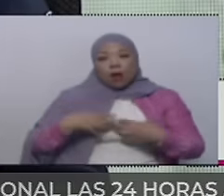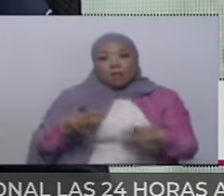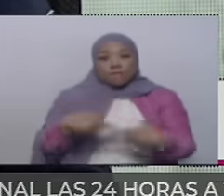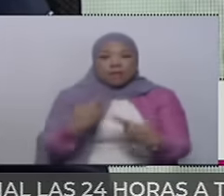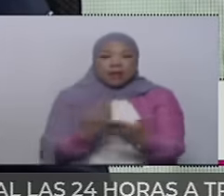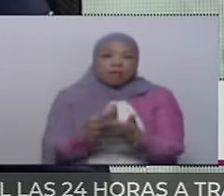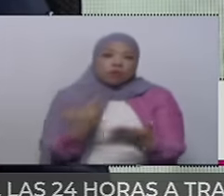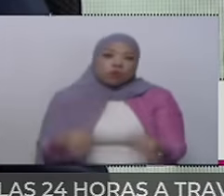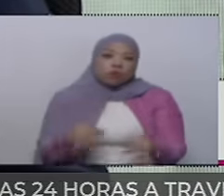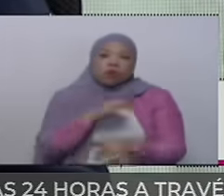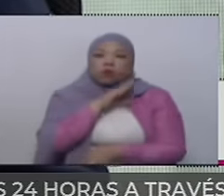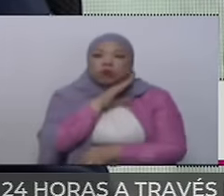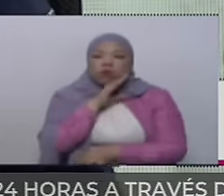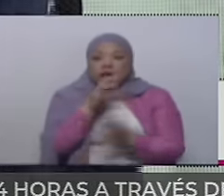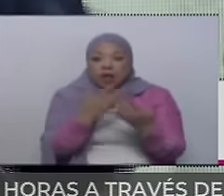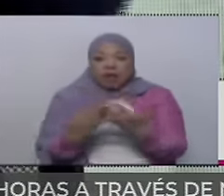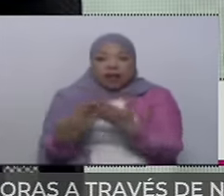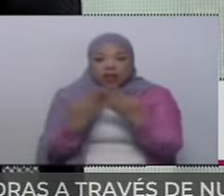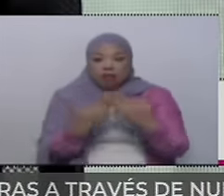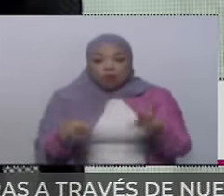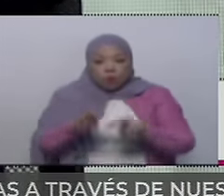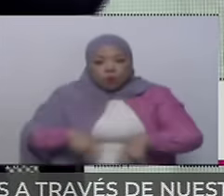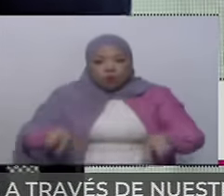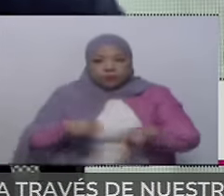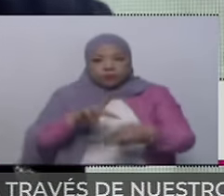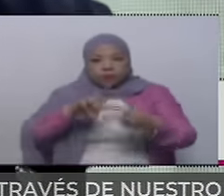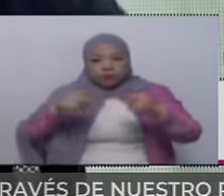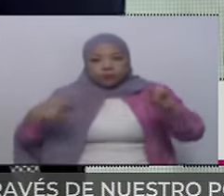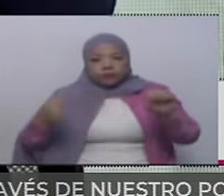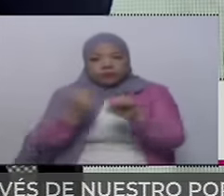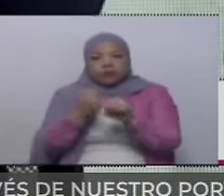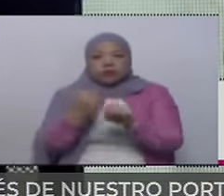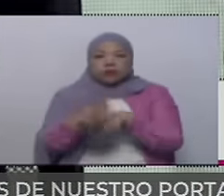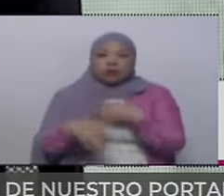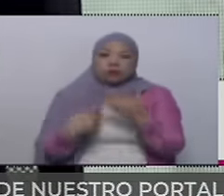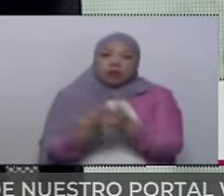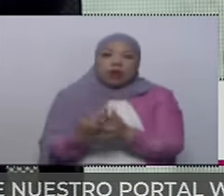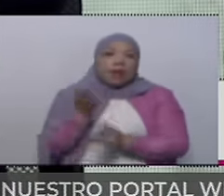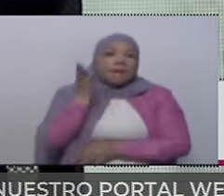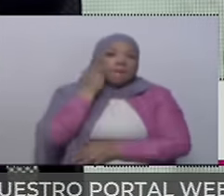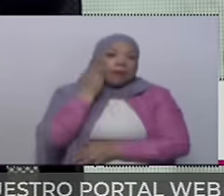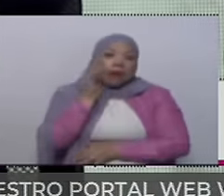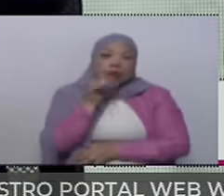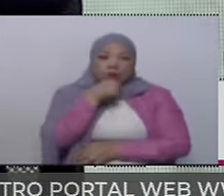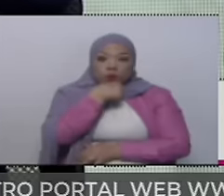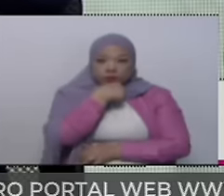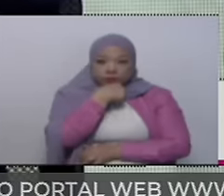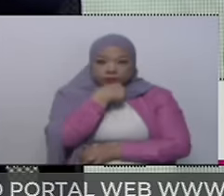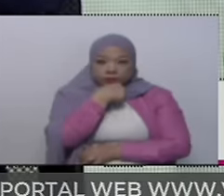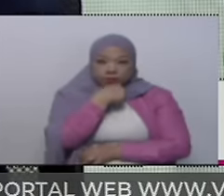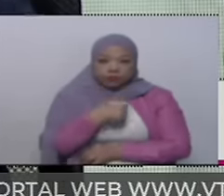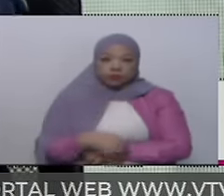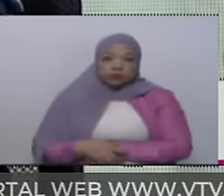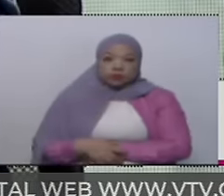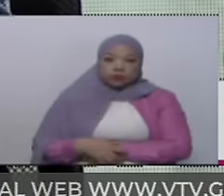presidente, permite el estudio genético de la línea filial, las madres y las abuelas. Entonces, cuando vemos esos genes